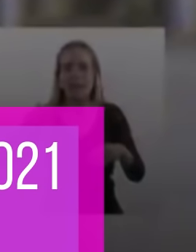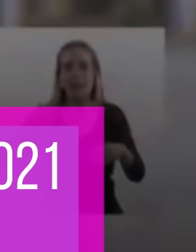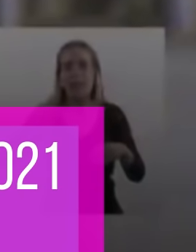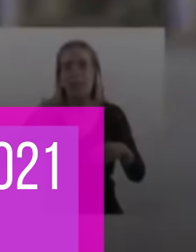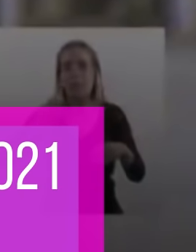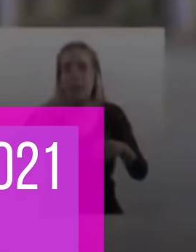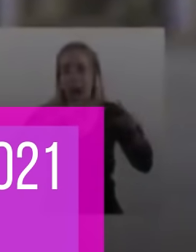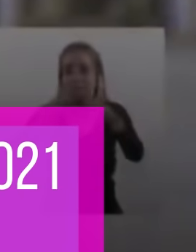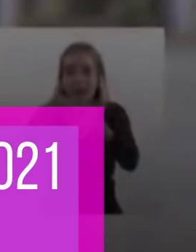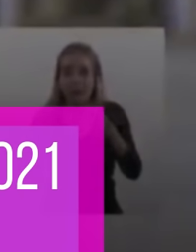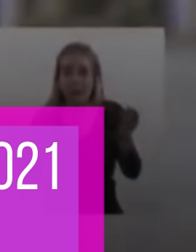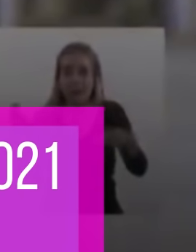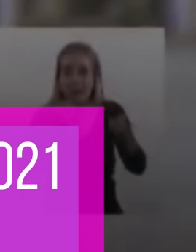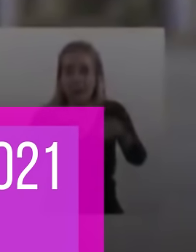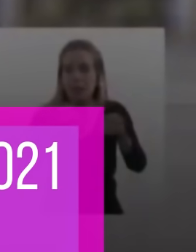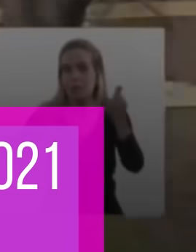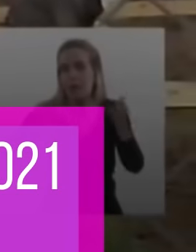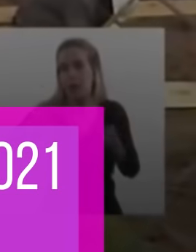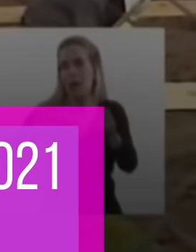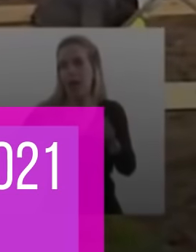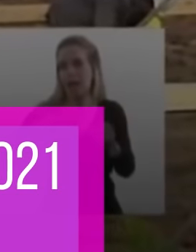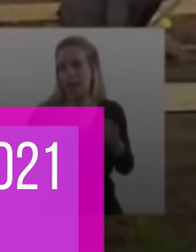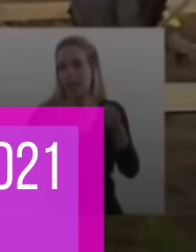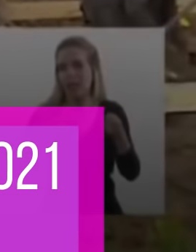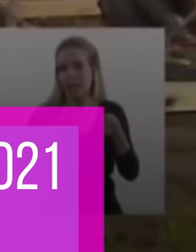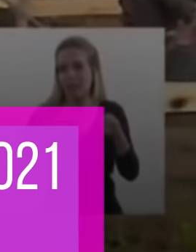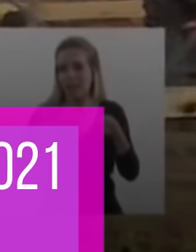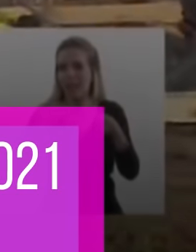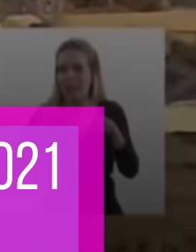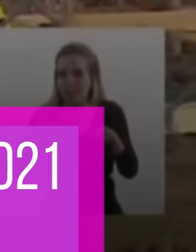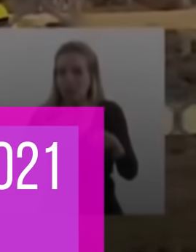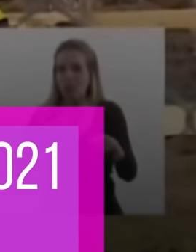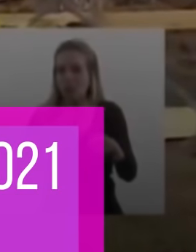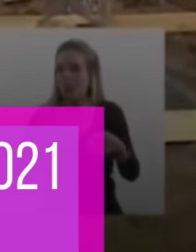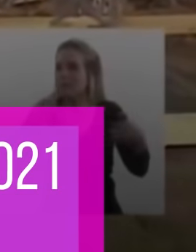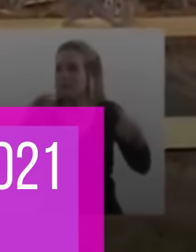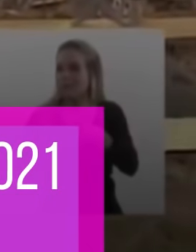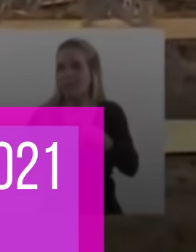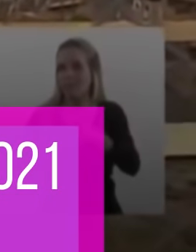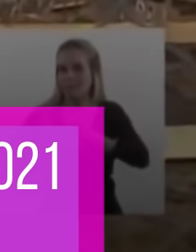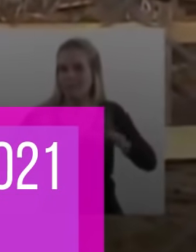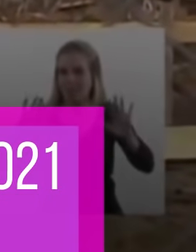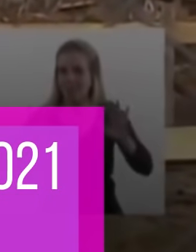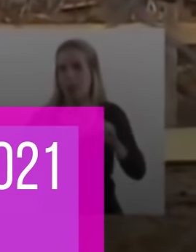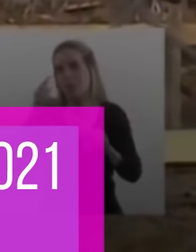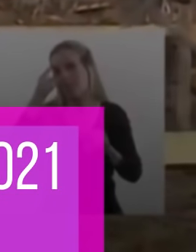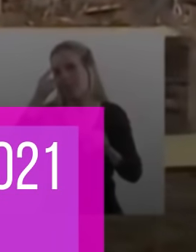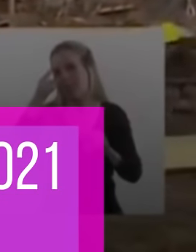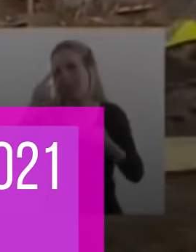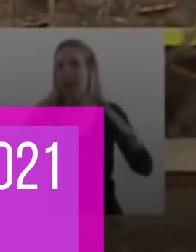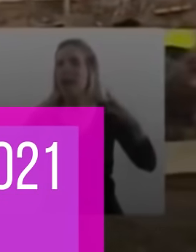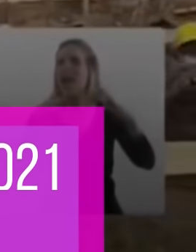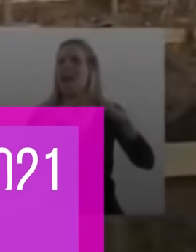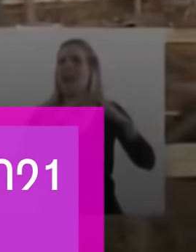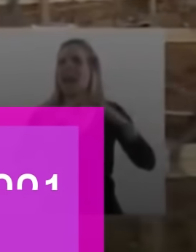reciban un haber por debajo de los 51.800 pesos, que esos son 2 haberes mínimos. El valor de este bono que